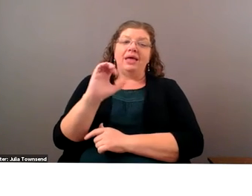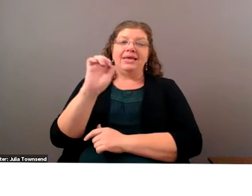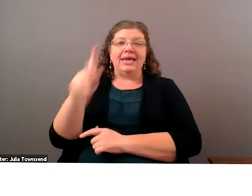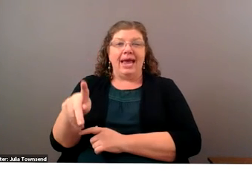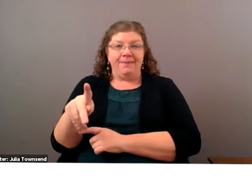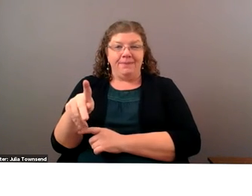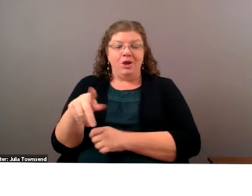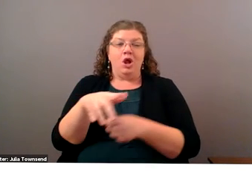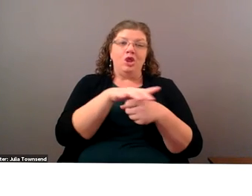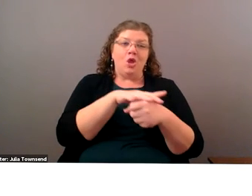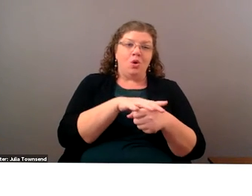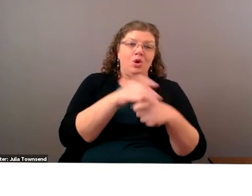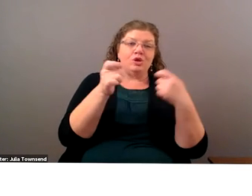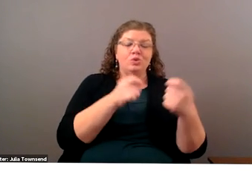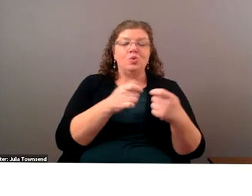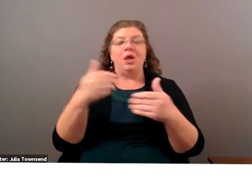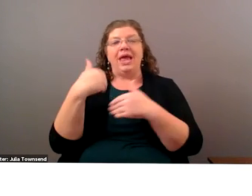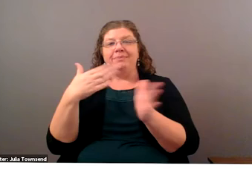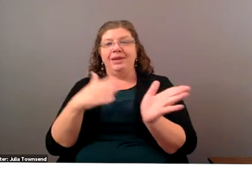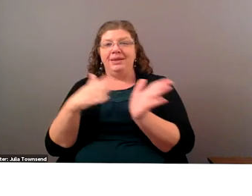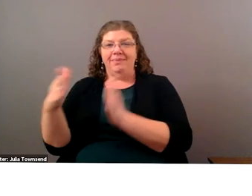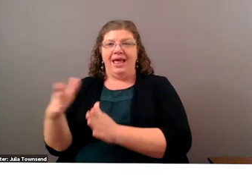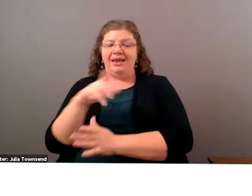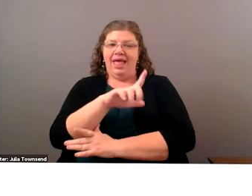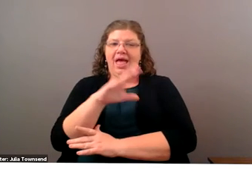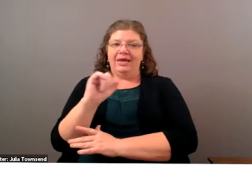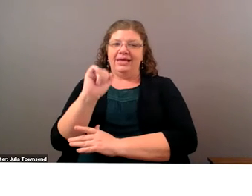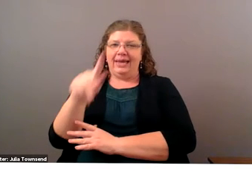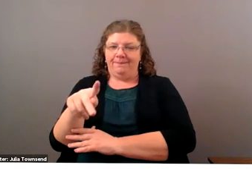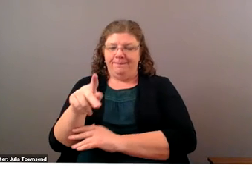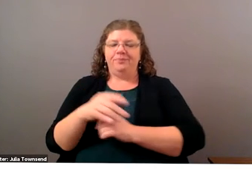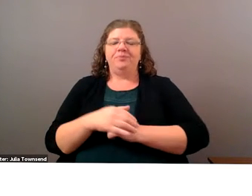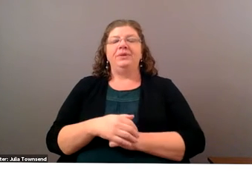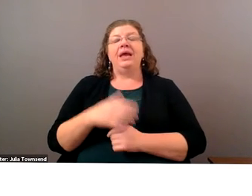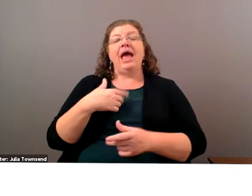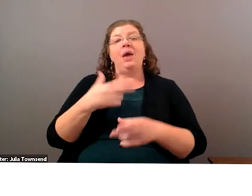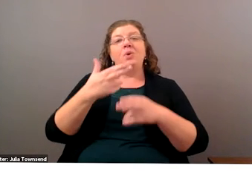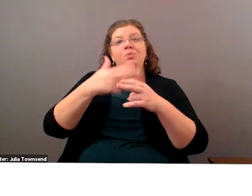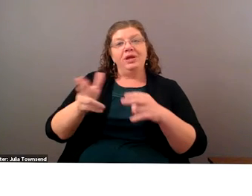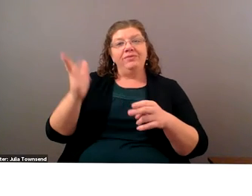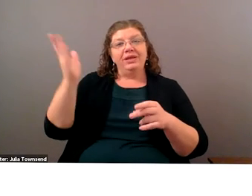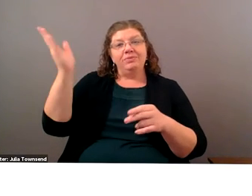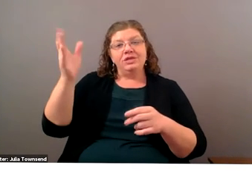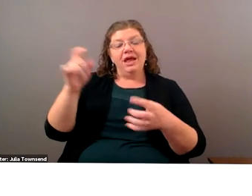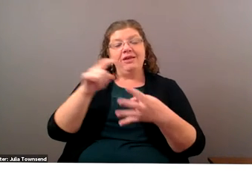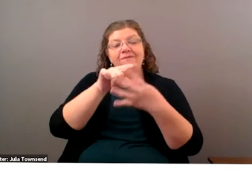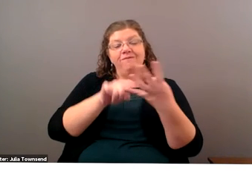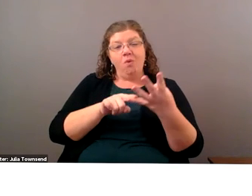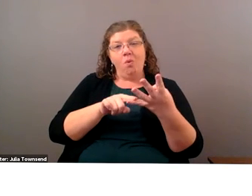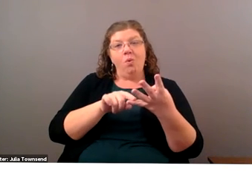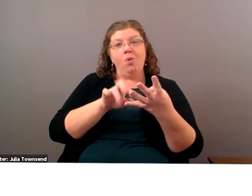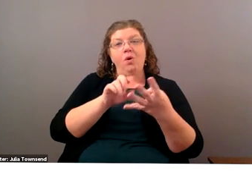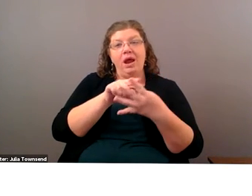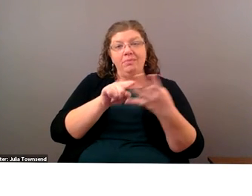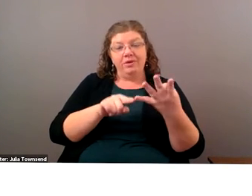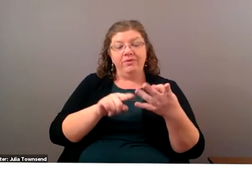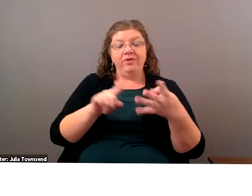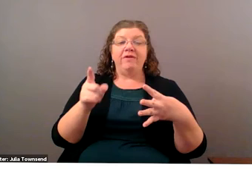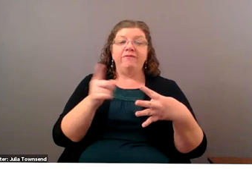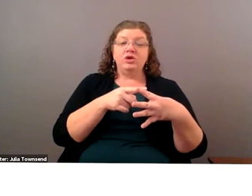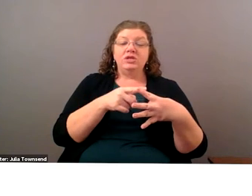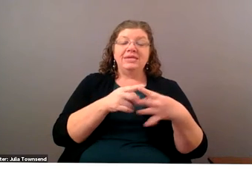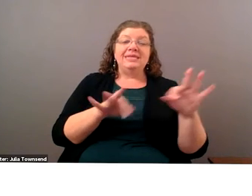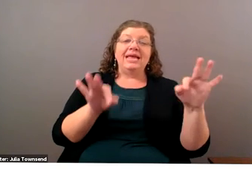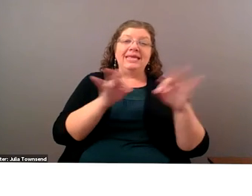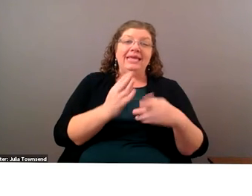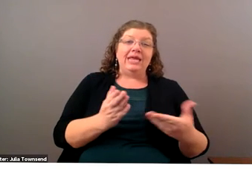de Control Local y Rendición de Cuentas. Y voy a presentar brevemente cuatro asuntos ante ustedes. El primero es la recomendación clave